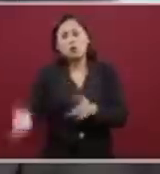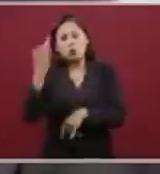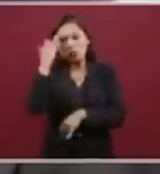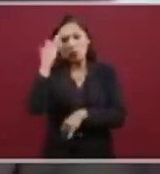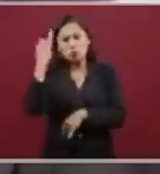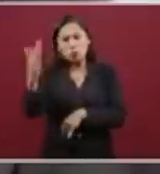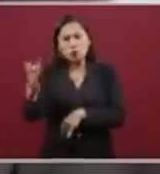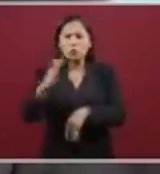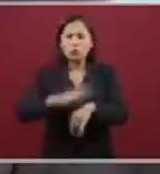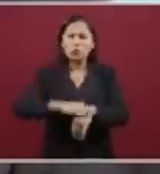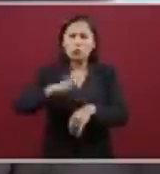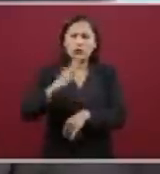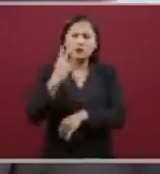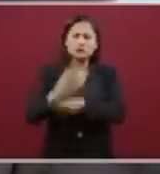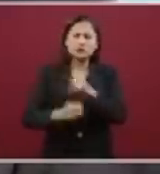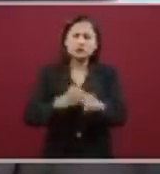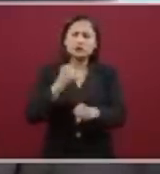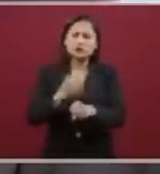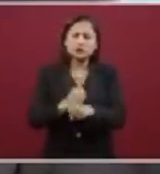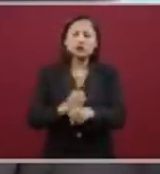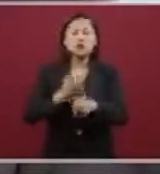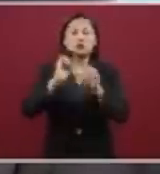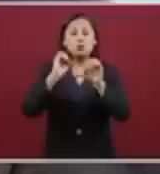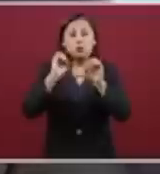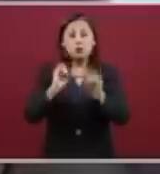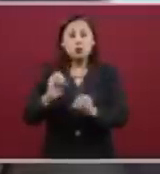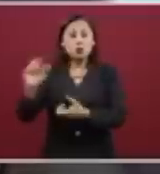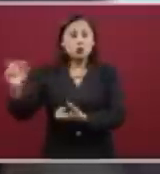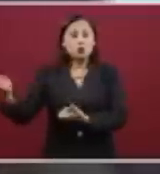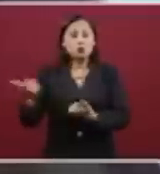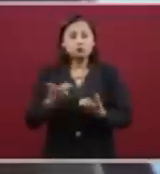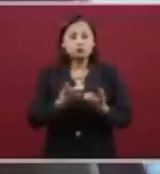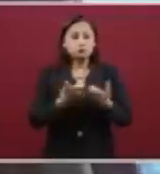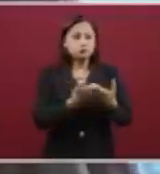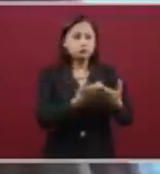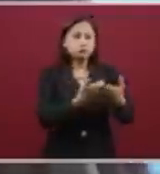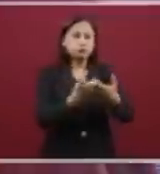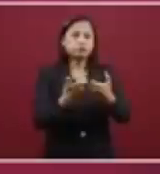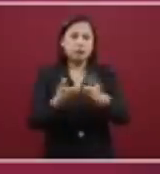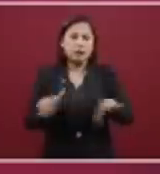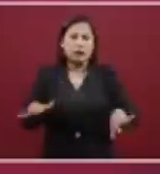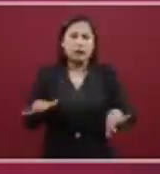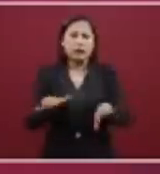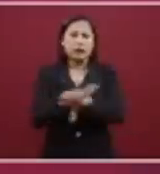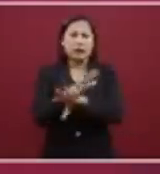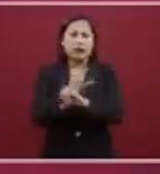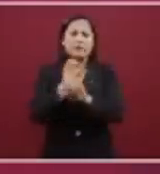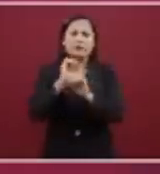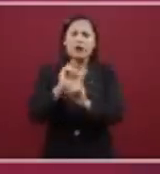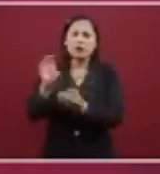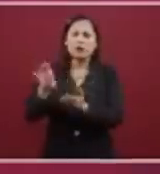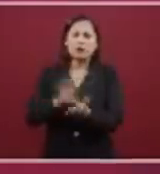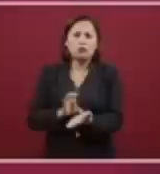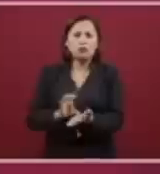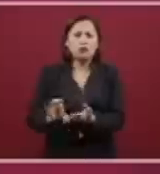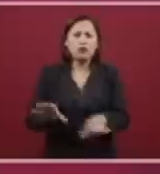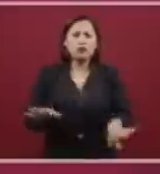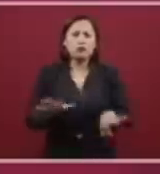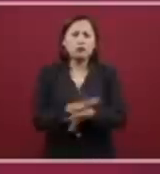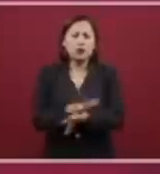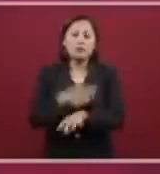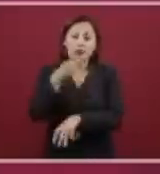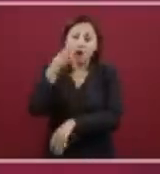que cambie el tipo de inversión fuente o esquema de financiamiento el proyecto del nuevo